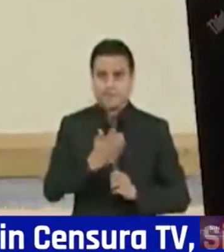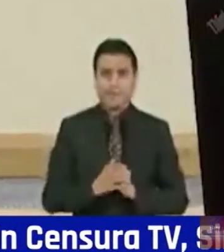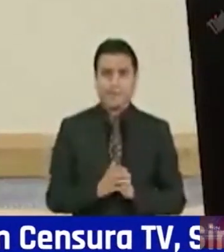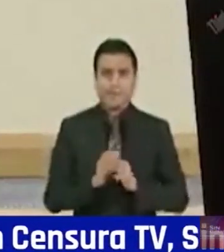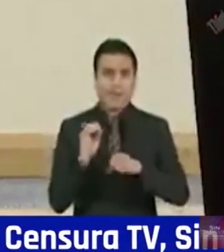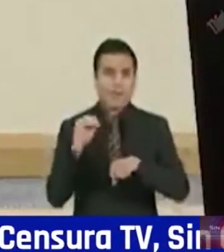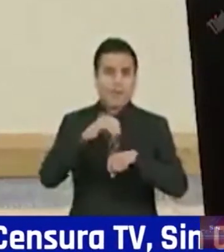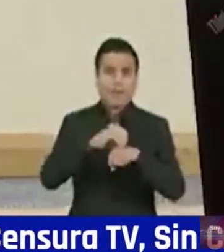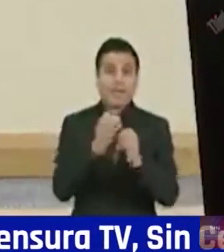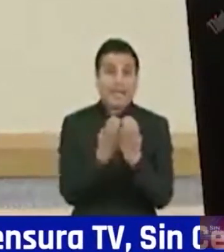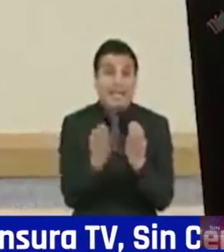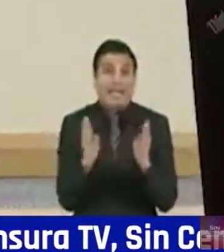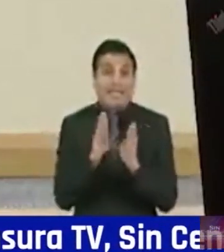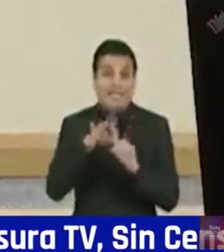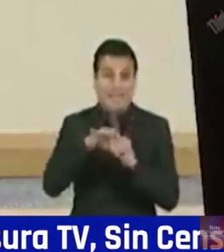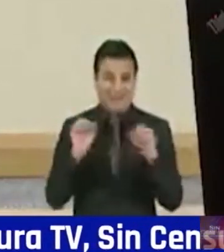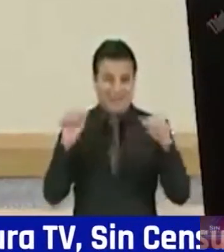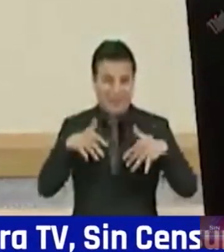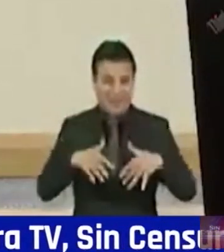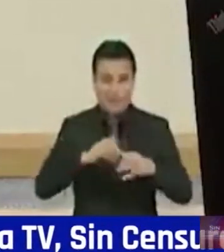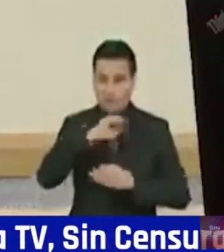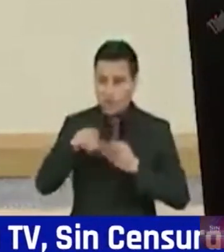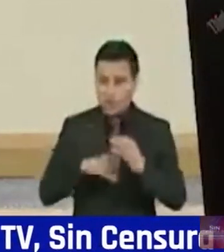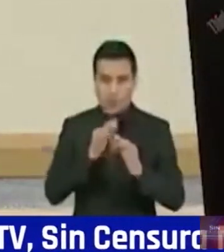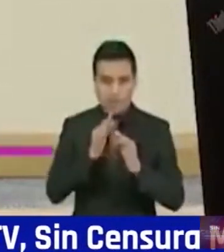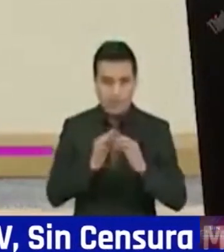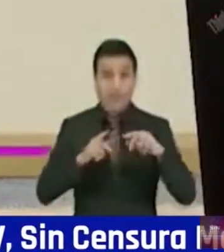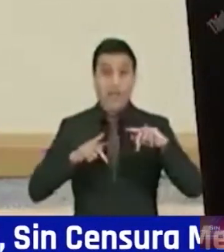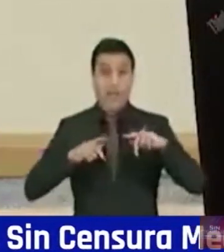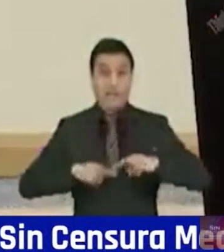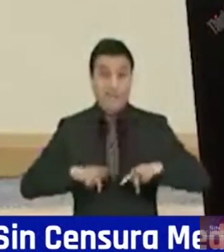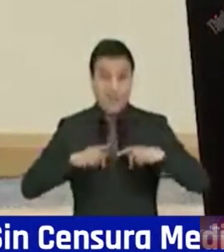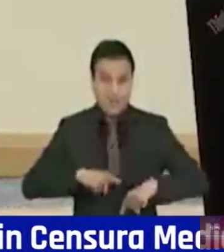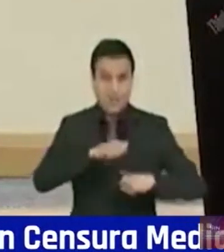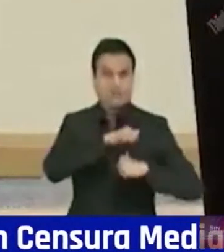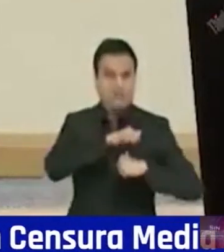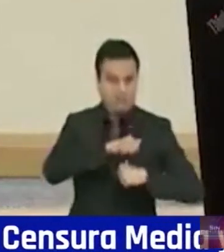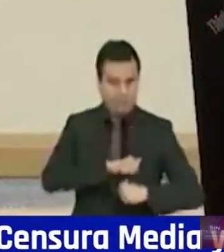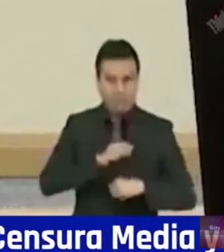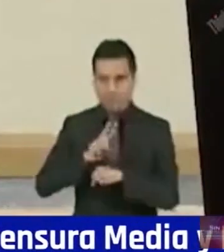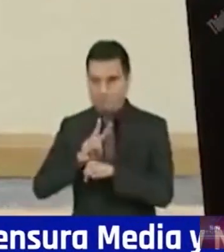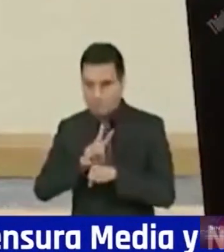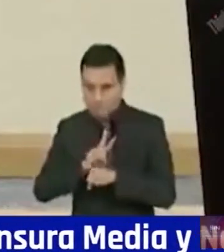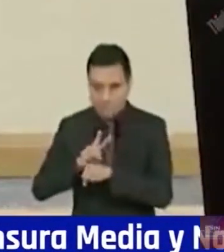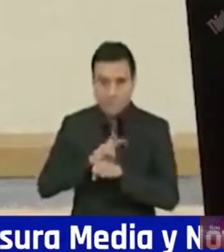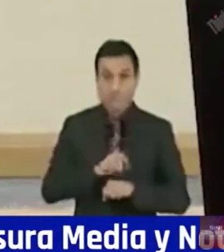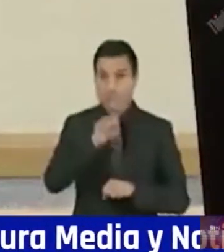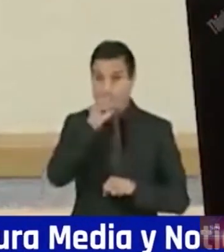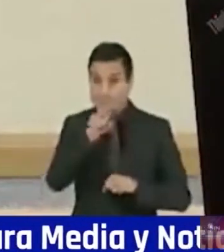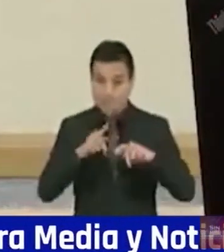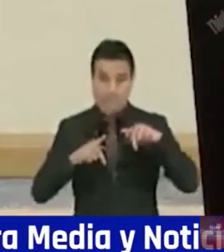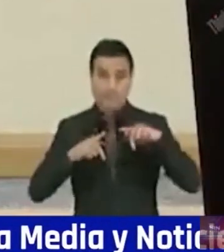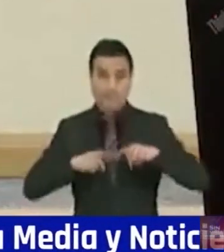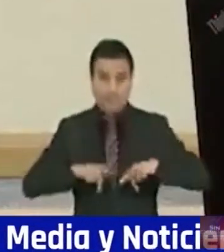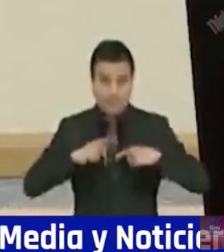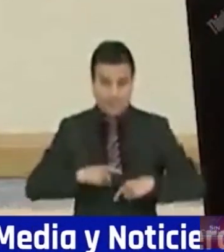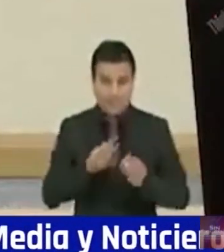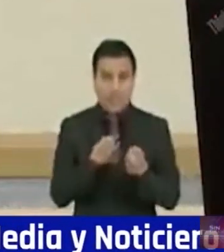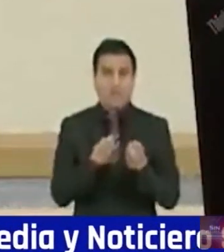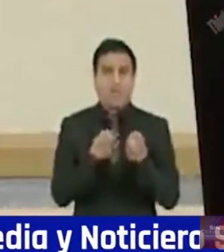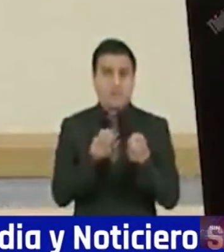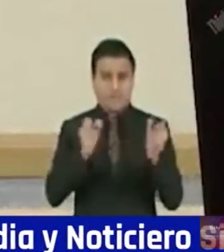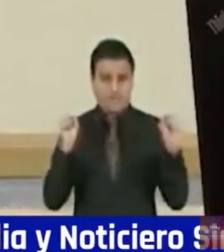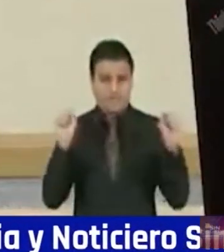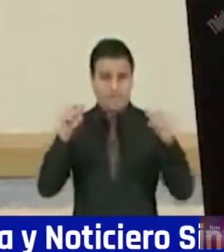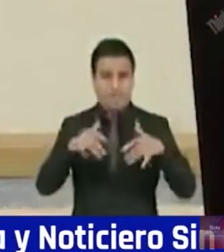instalaron la totalidad de las casillas, la sociedad se apropió de la revocación de mandato, las y los ciudadanos salieron de sus casas para